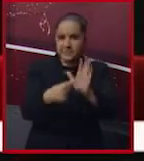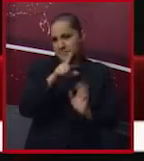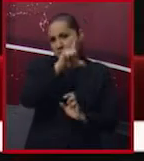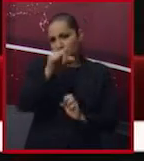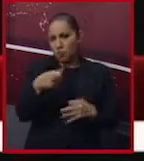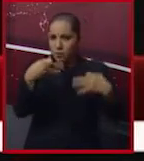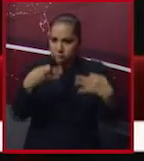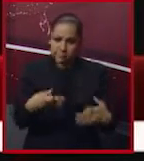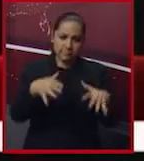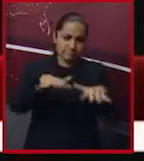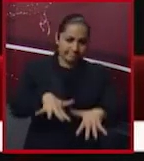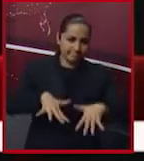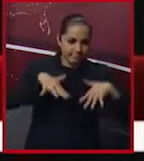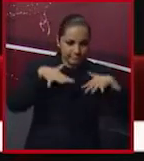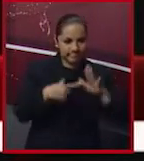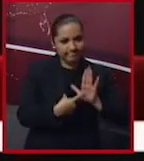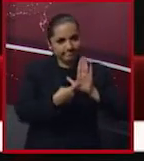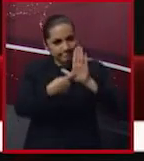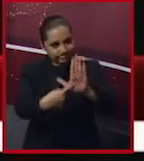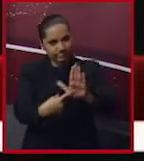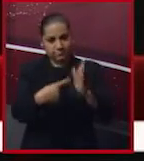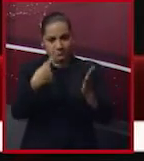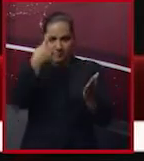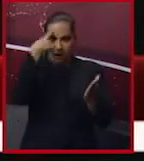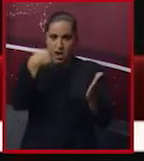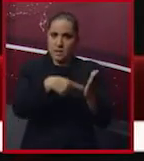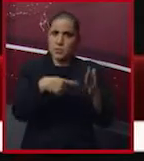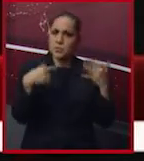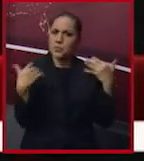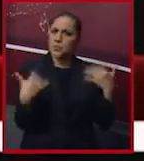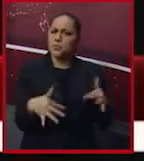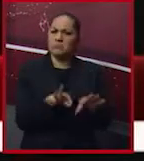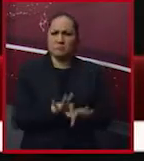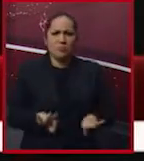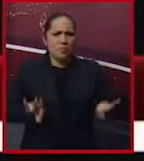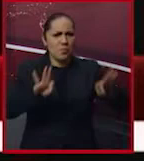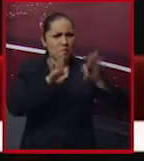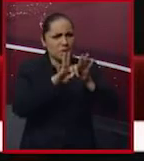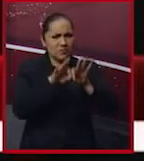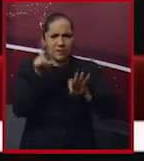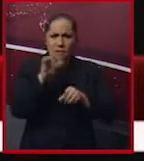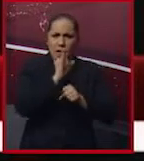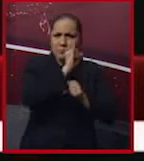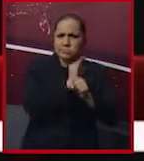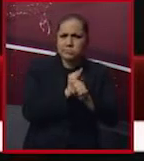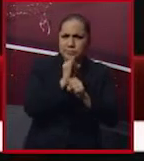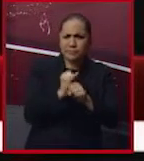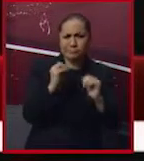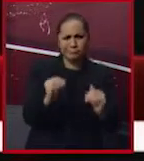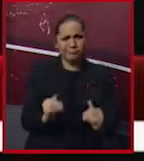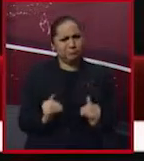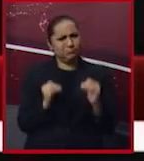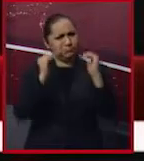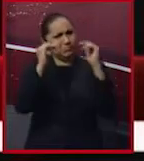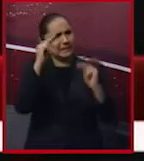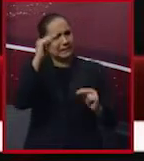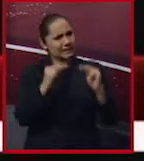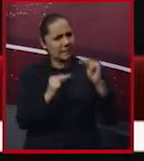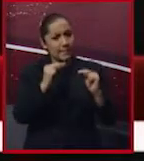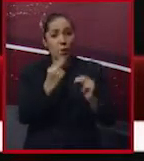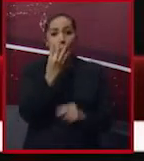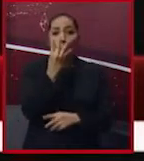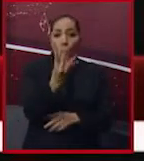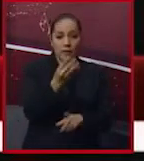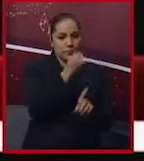que vaya acorde con la importancia, con la estatura académica, jurídica de esta obra, los 4 tomos